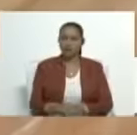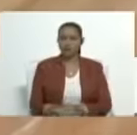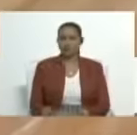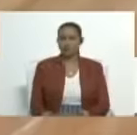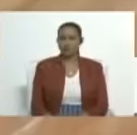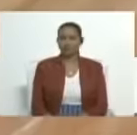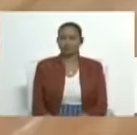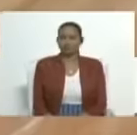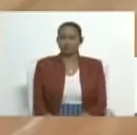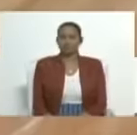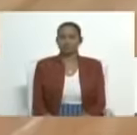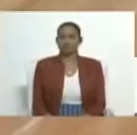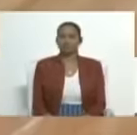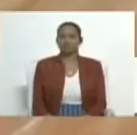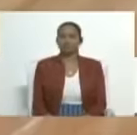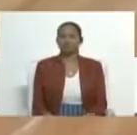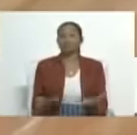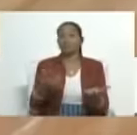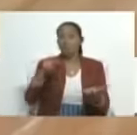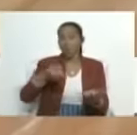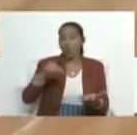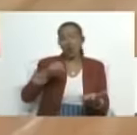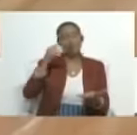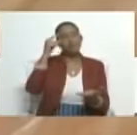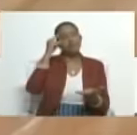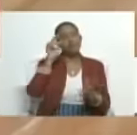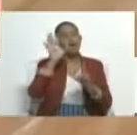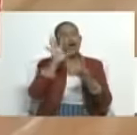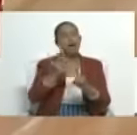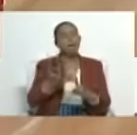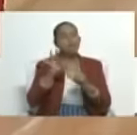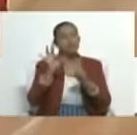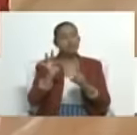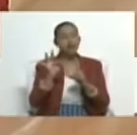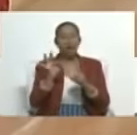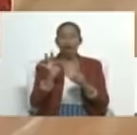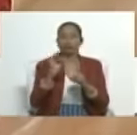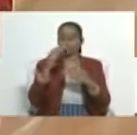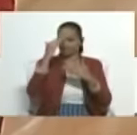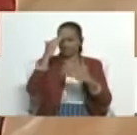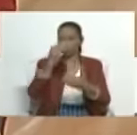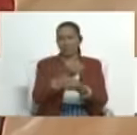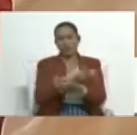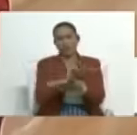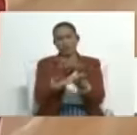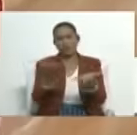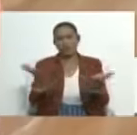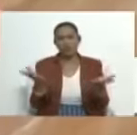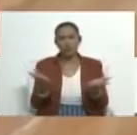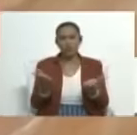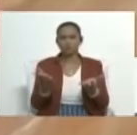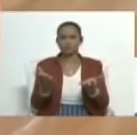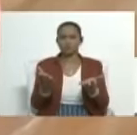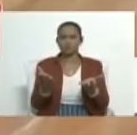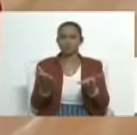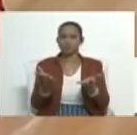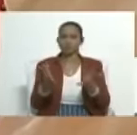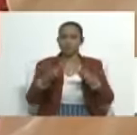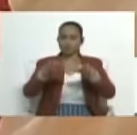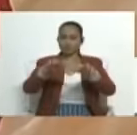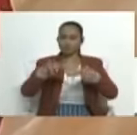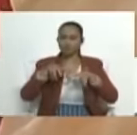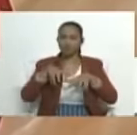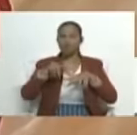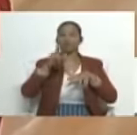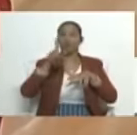hoy en este día especial, saludarlos a todos que estén aquí con nosotros acompañándonos, los que están allá en